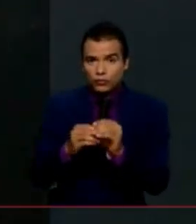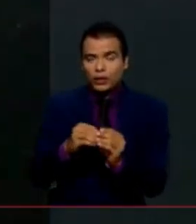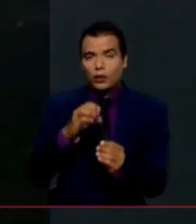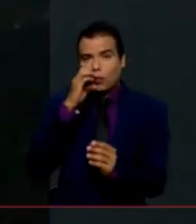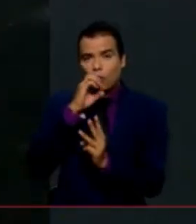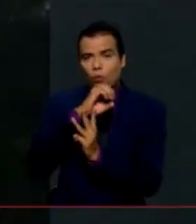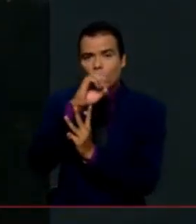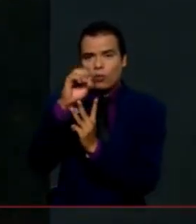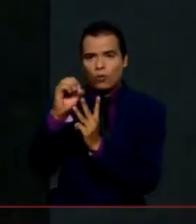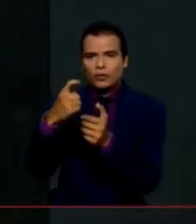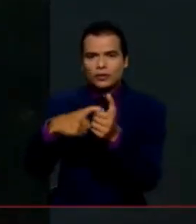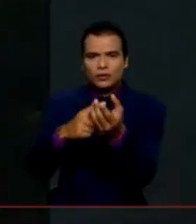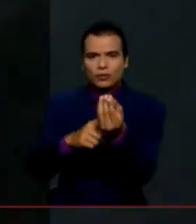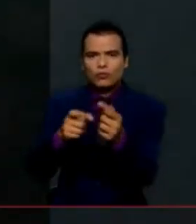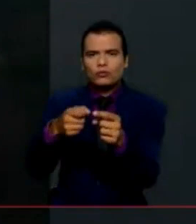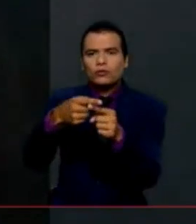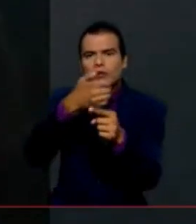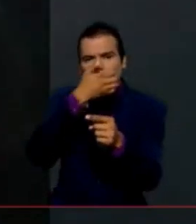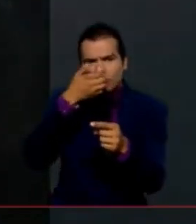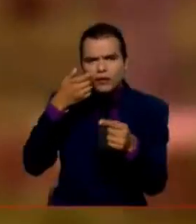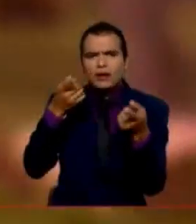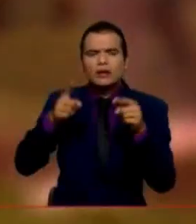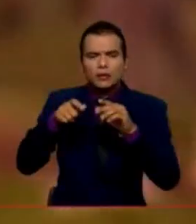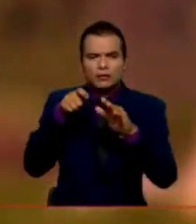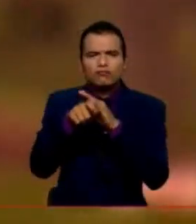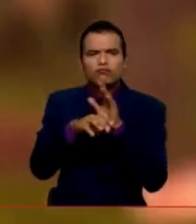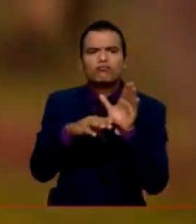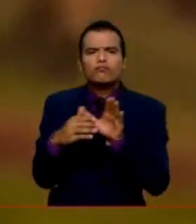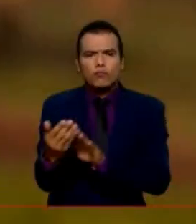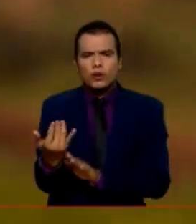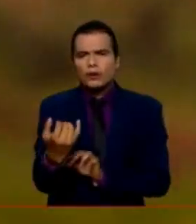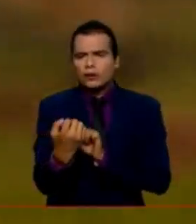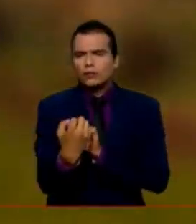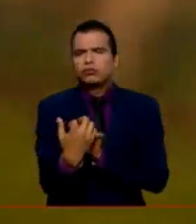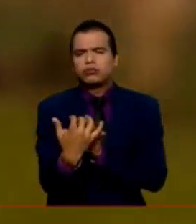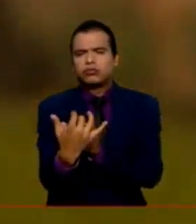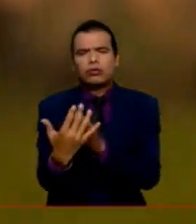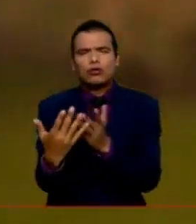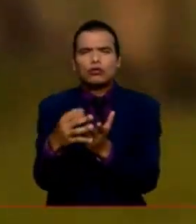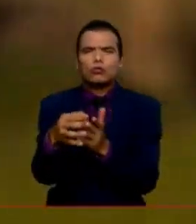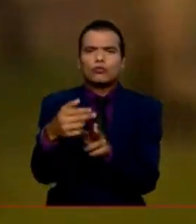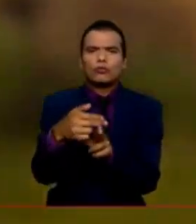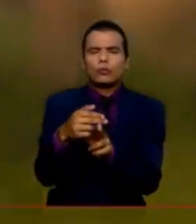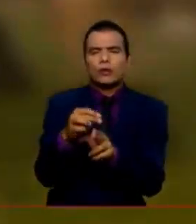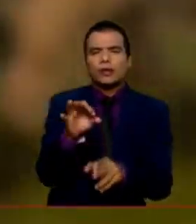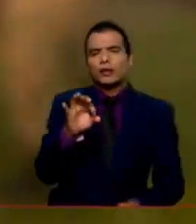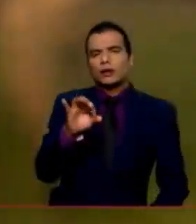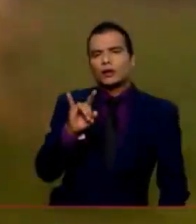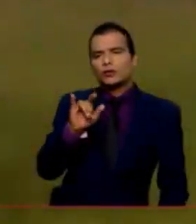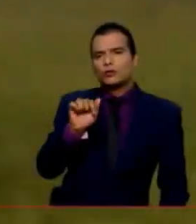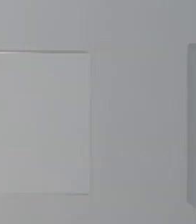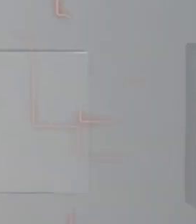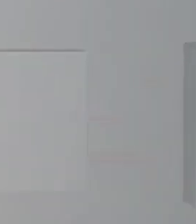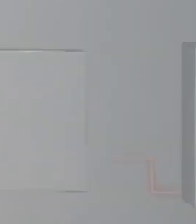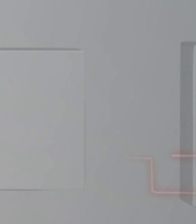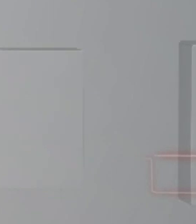tres hombres de la estructura Jaime Martínez habrían sido abatidos durante enfrentamientos en zona rural de Suárez.